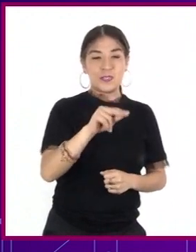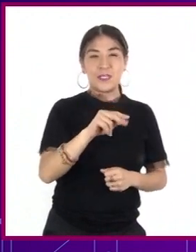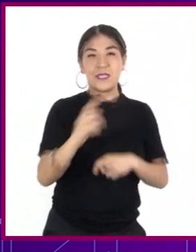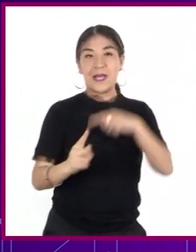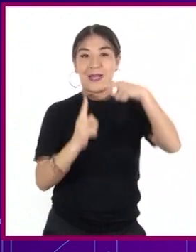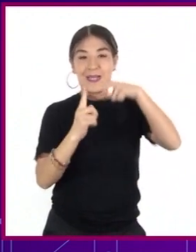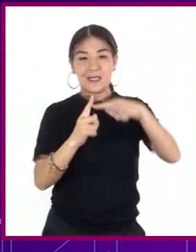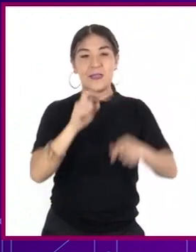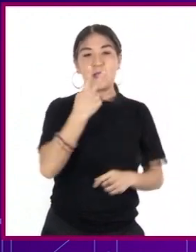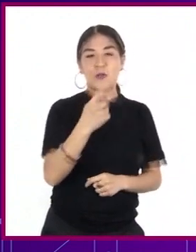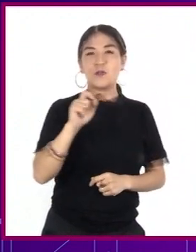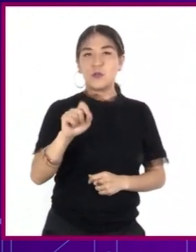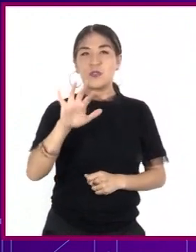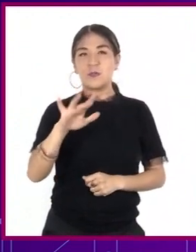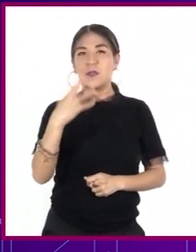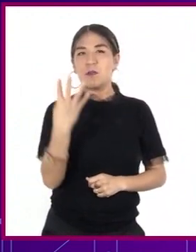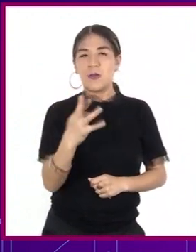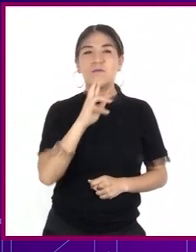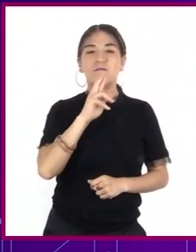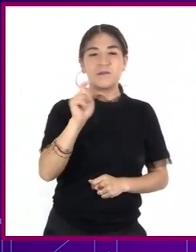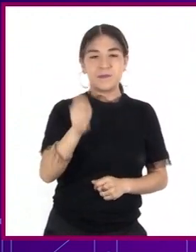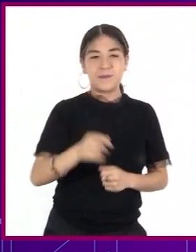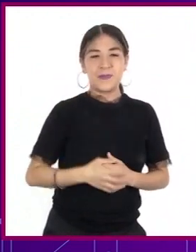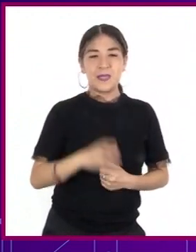2.54, se obtiene